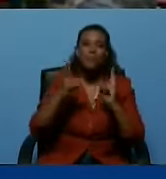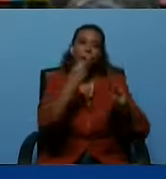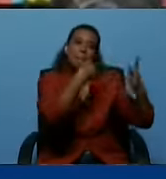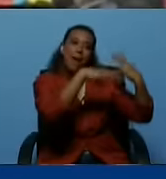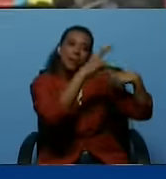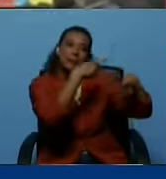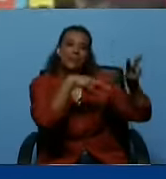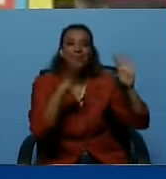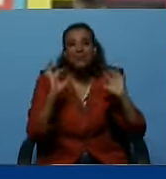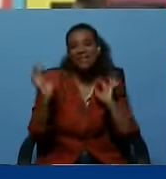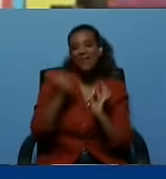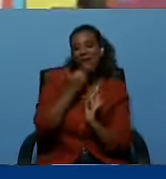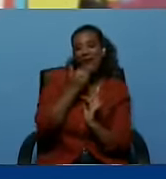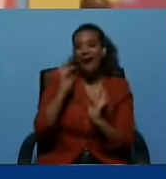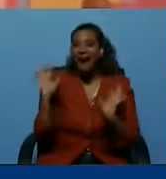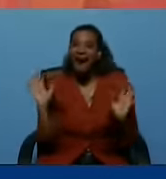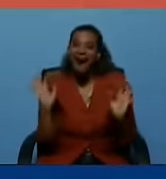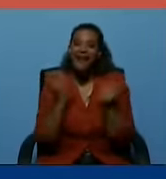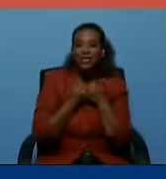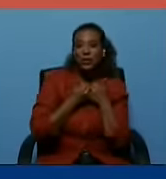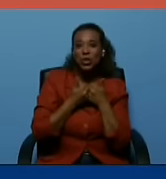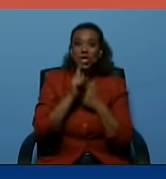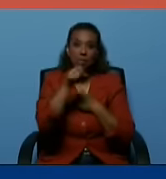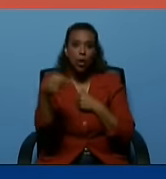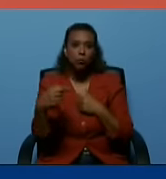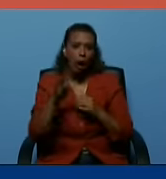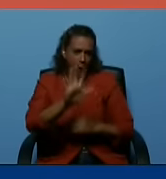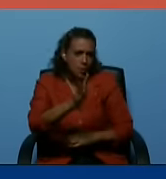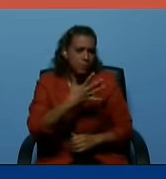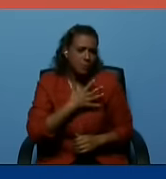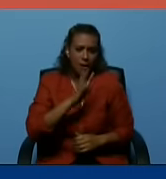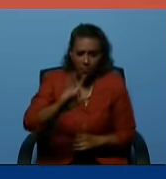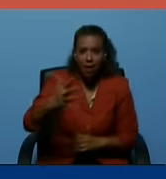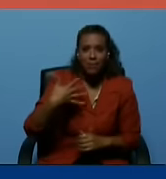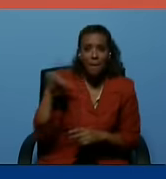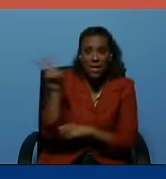salida por allá. ¿O no somos así?